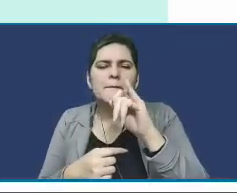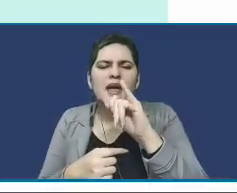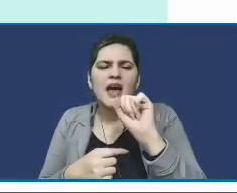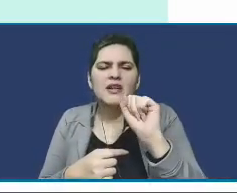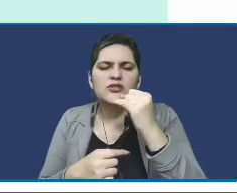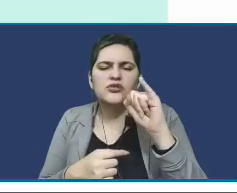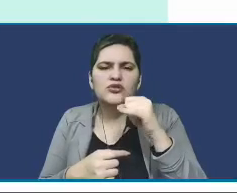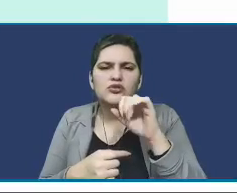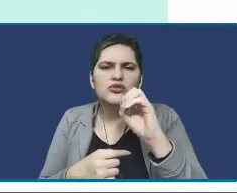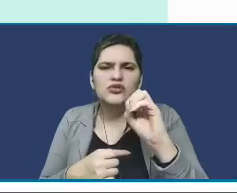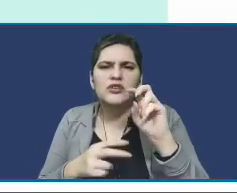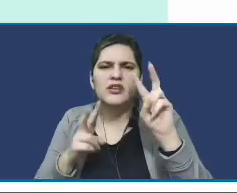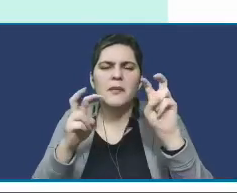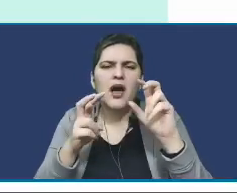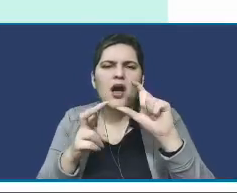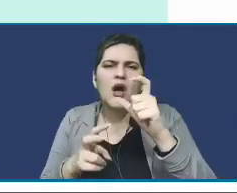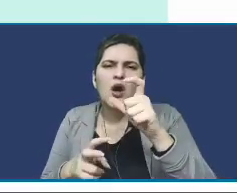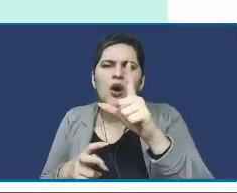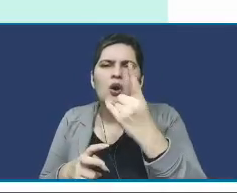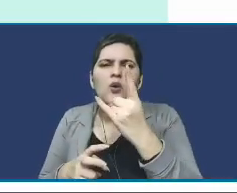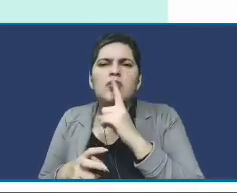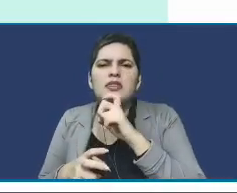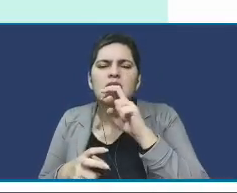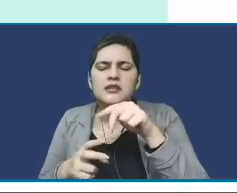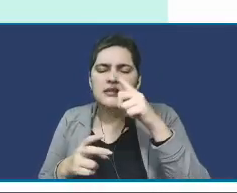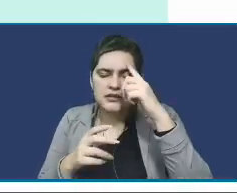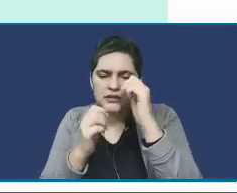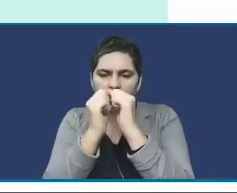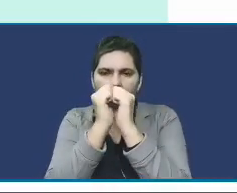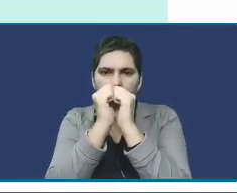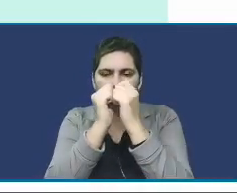gluten respecto al cerebro, ¿no es cierto? Que sí